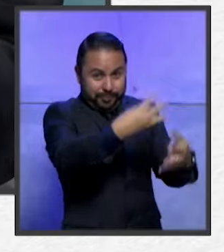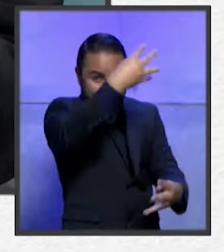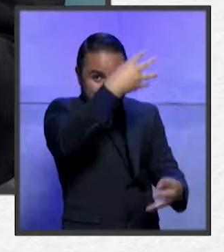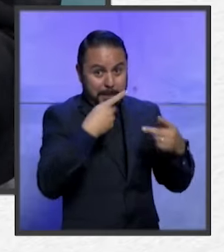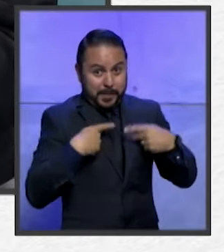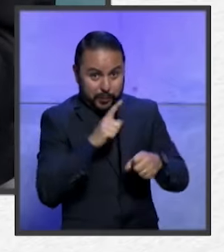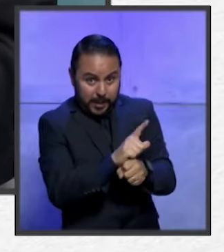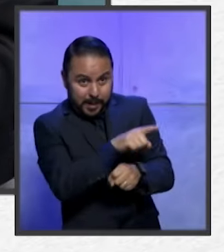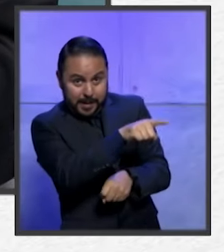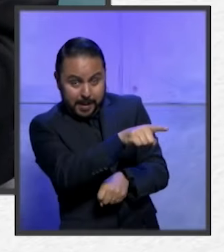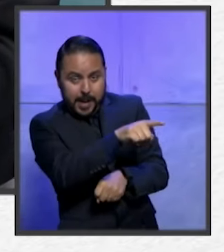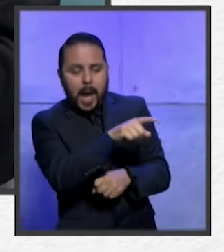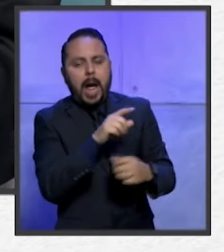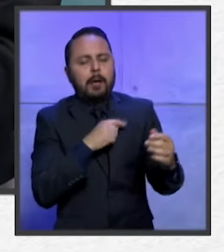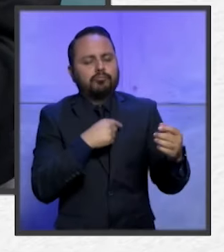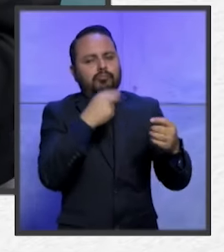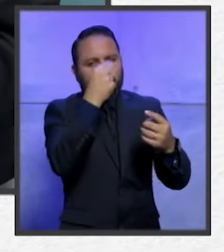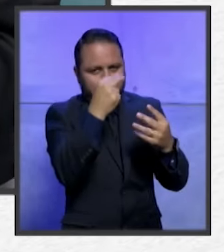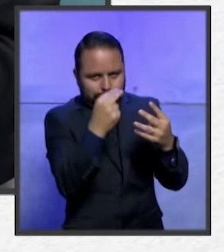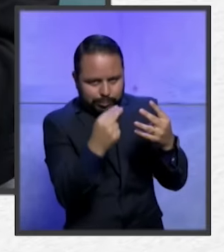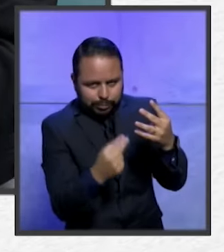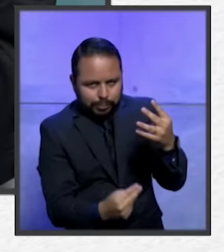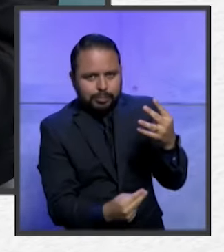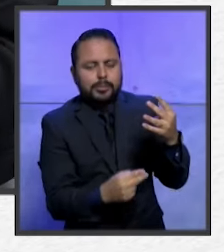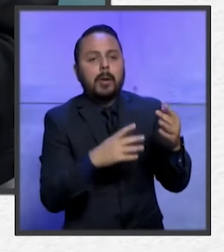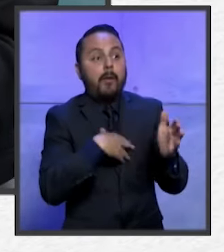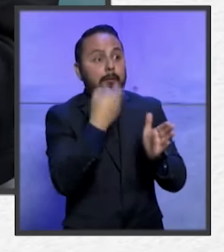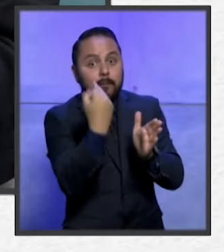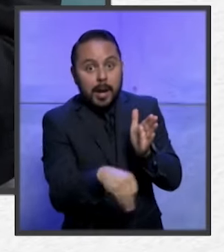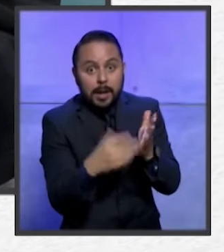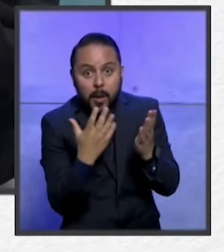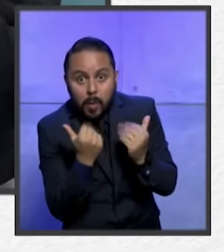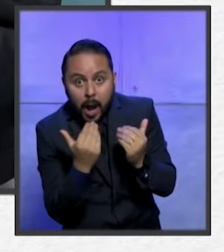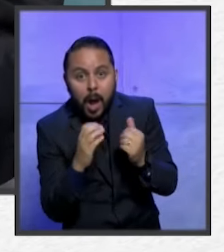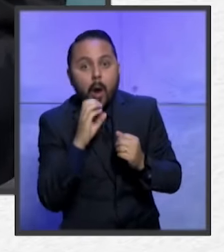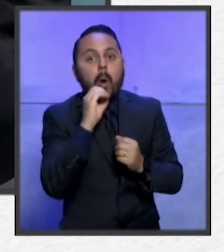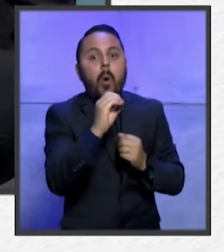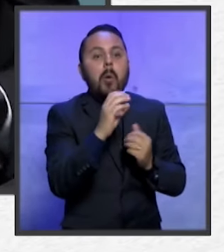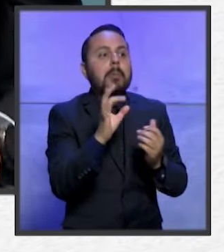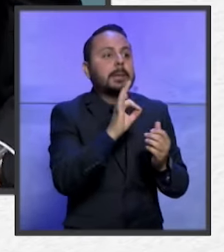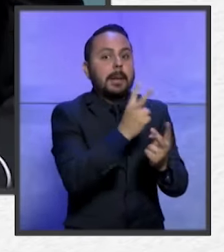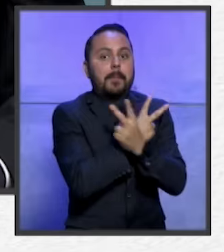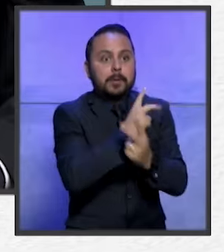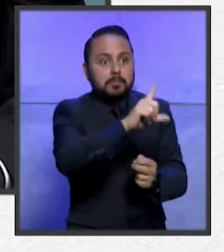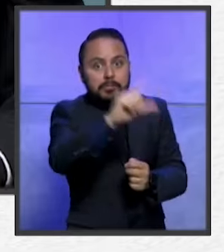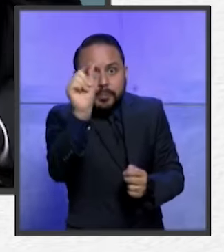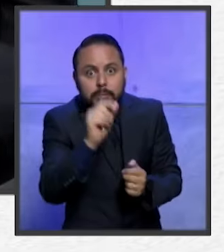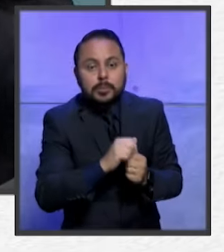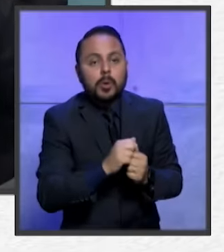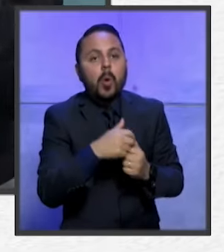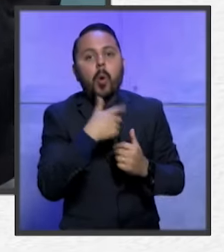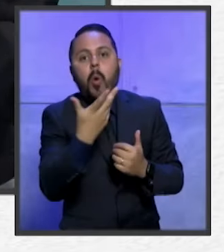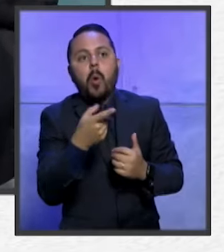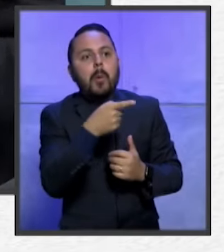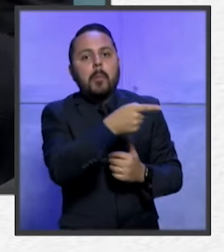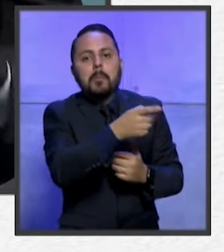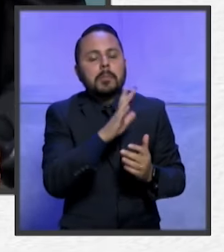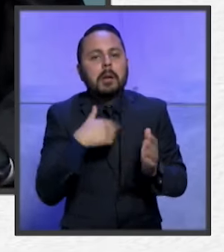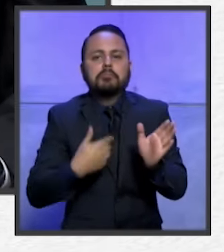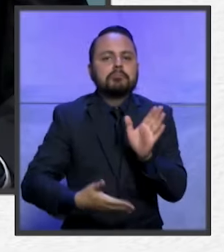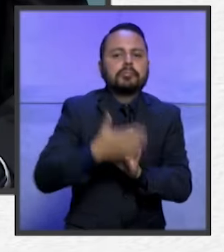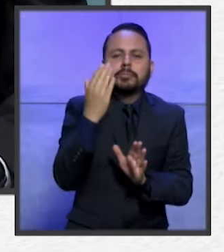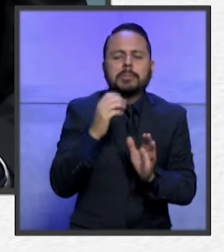y si se llega a presentar alguna falta porque exista algún tema de vacaciones o se hubieran